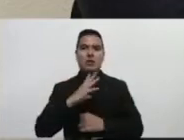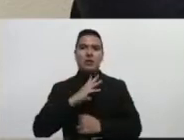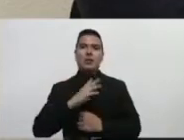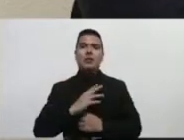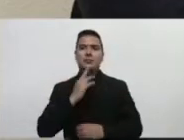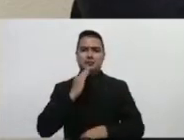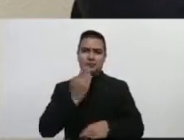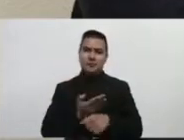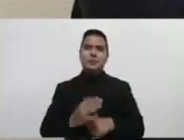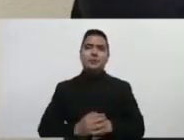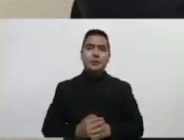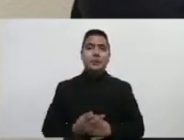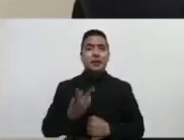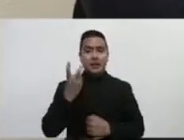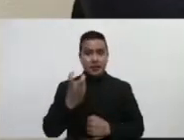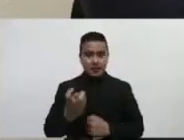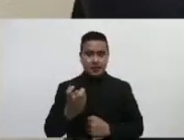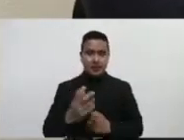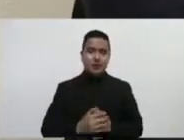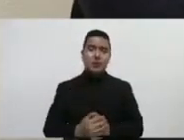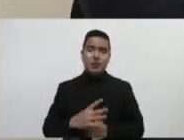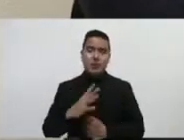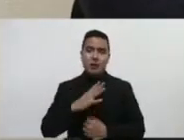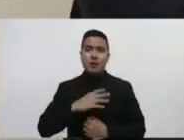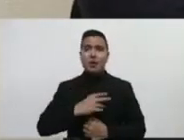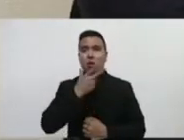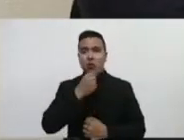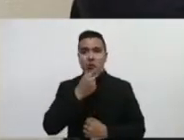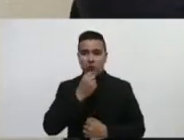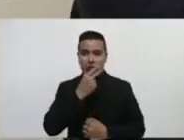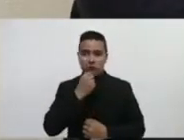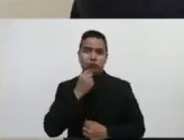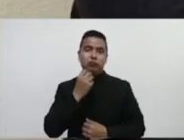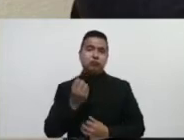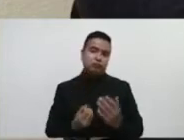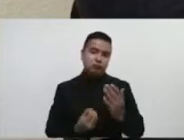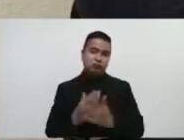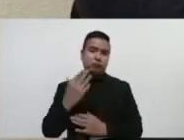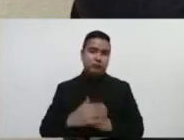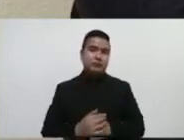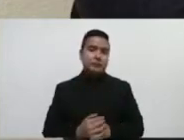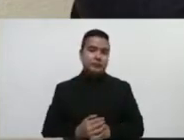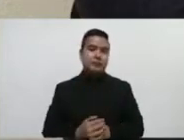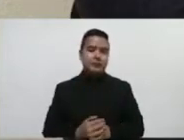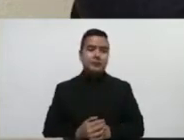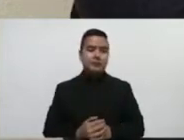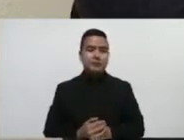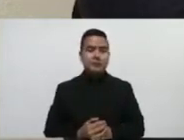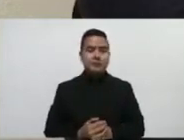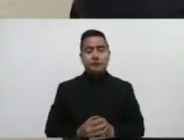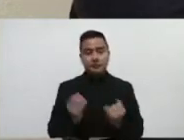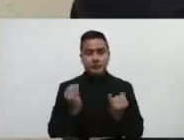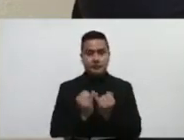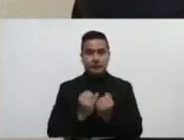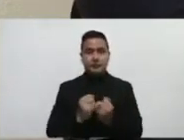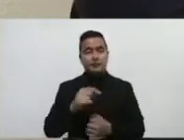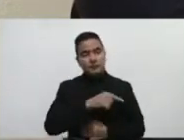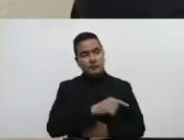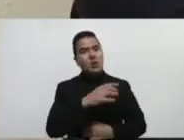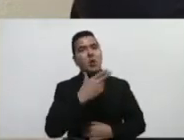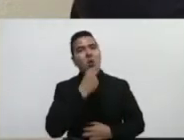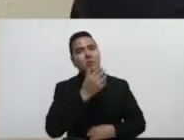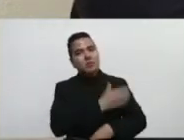exclusiva de las mujeres. Y eso también tiene que equitativamente. Y eso se llama las nuevas masculinidades,